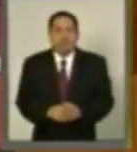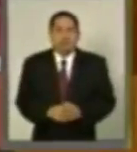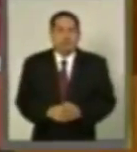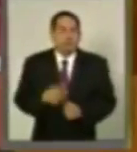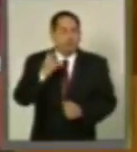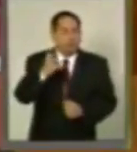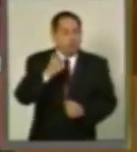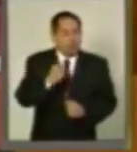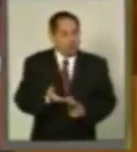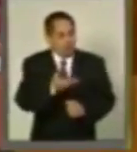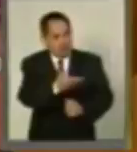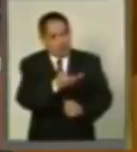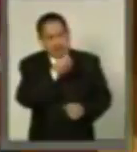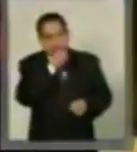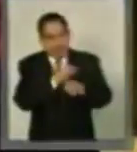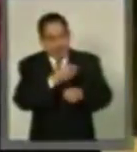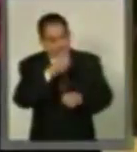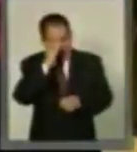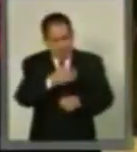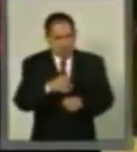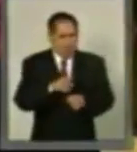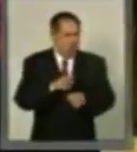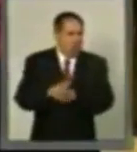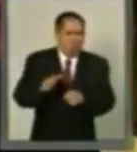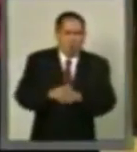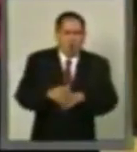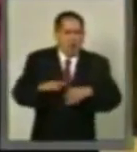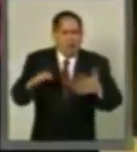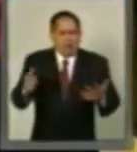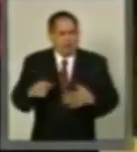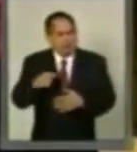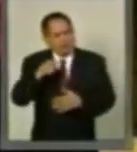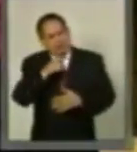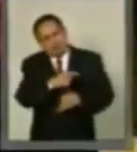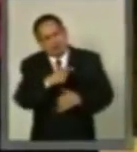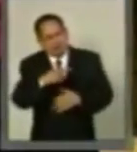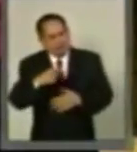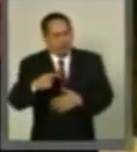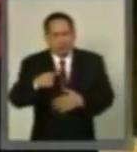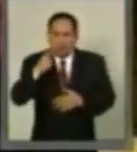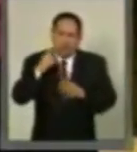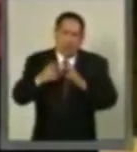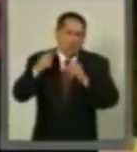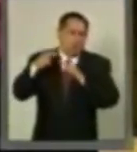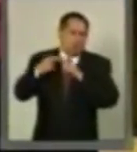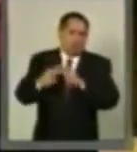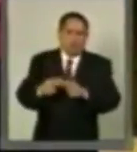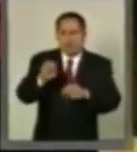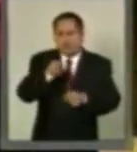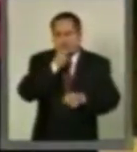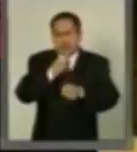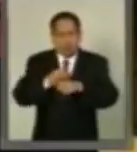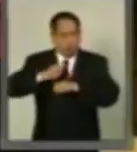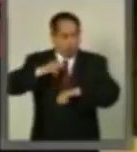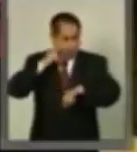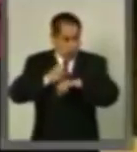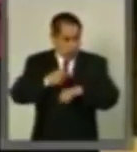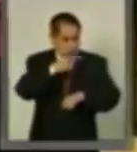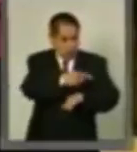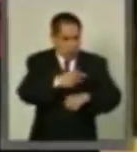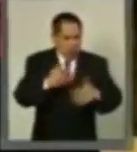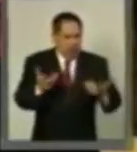Por ello, señor secretario, ¿qué acciones han llevado a cabo desde la Secretaría a su cargo